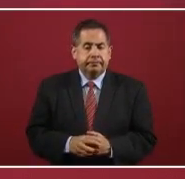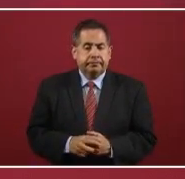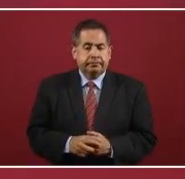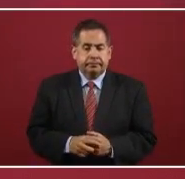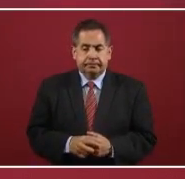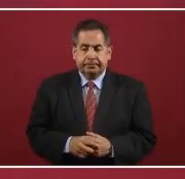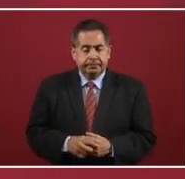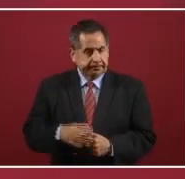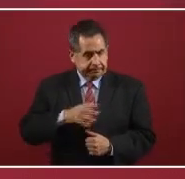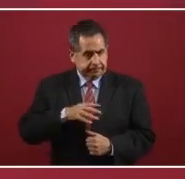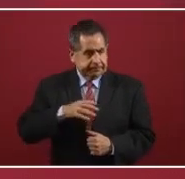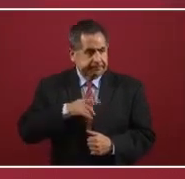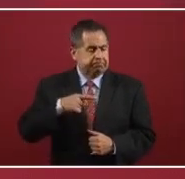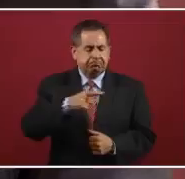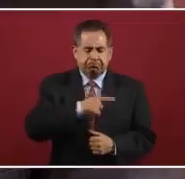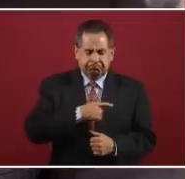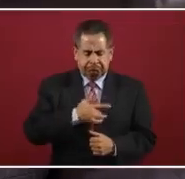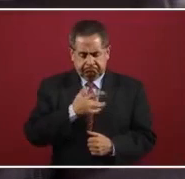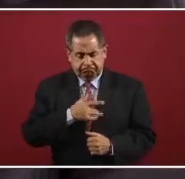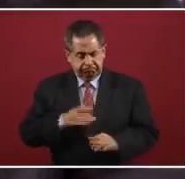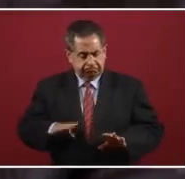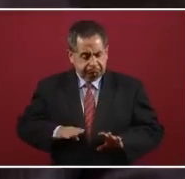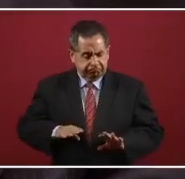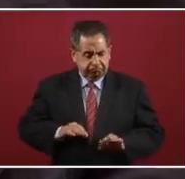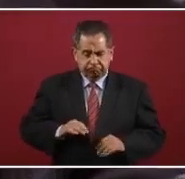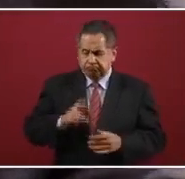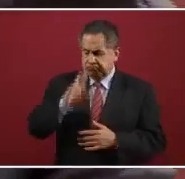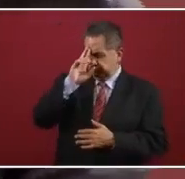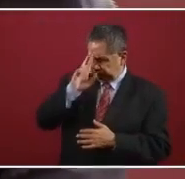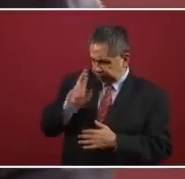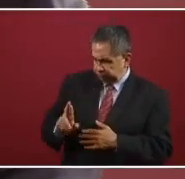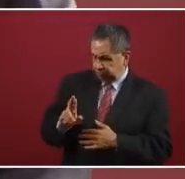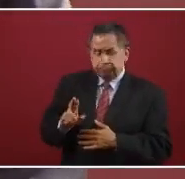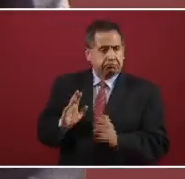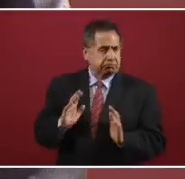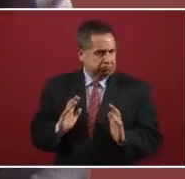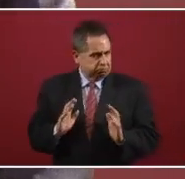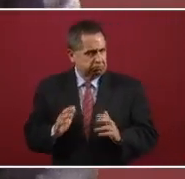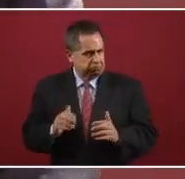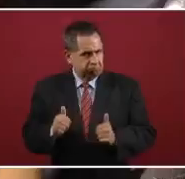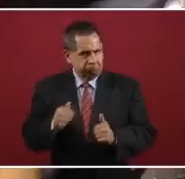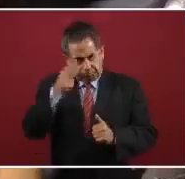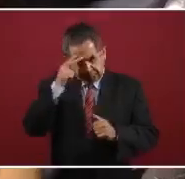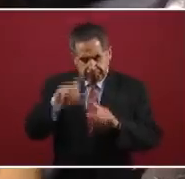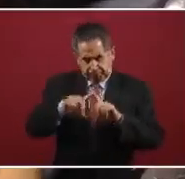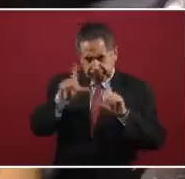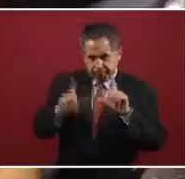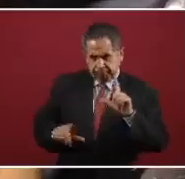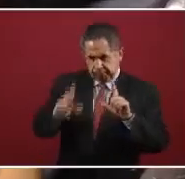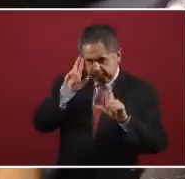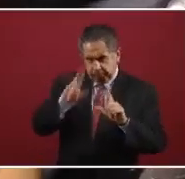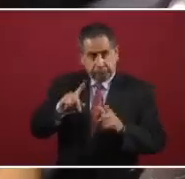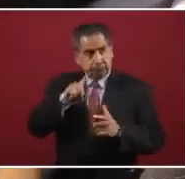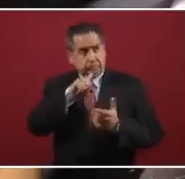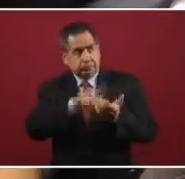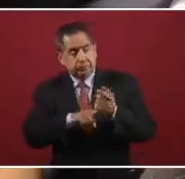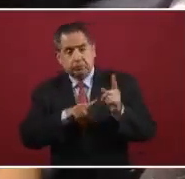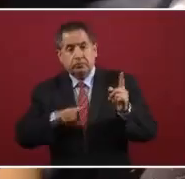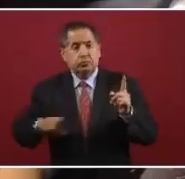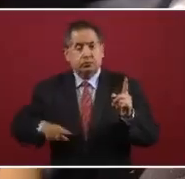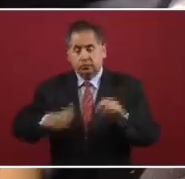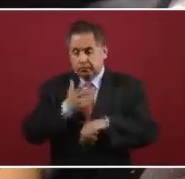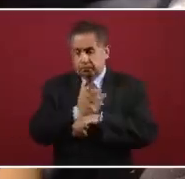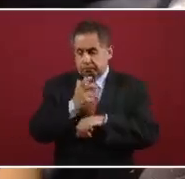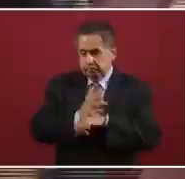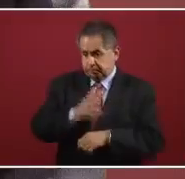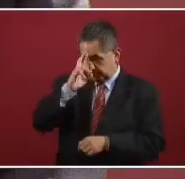Hay una actitud de respeto hacia México de parte del gobierno de